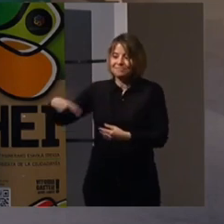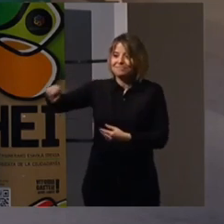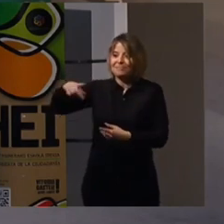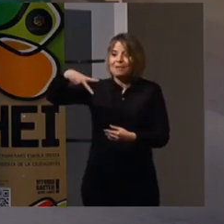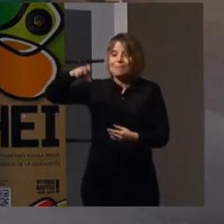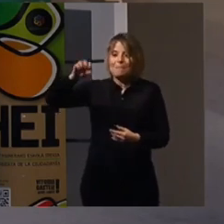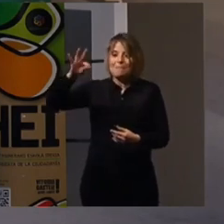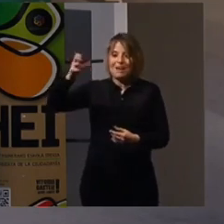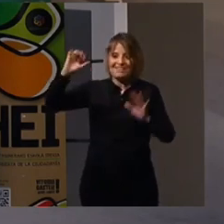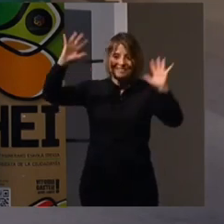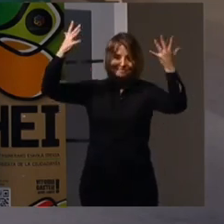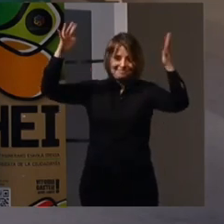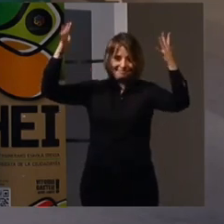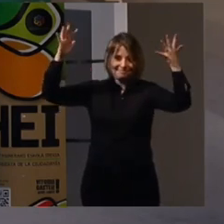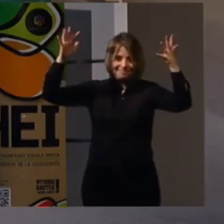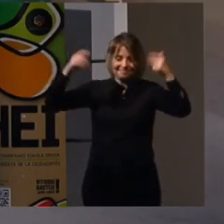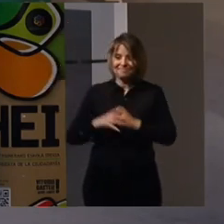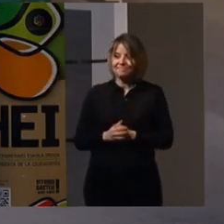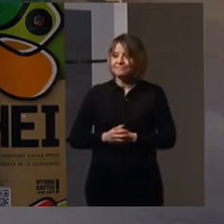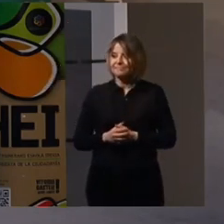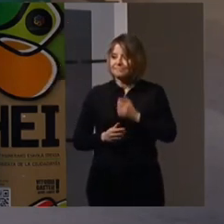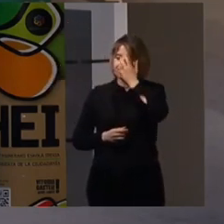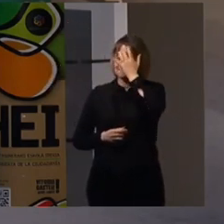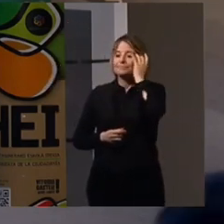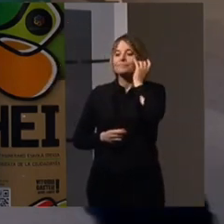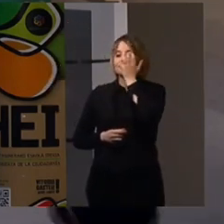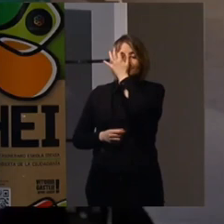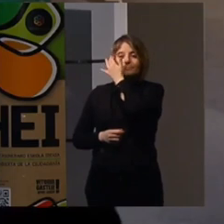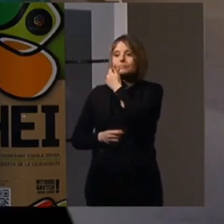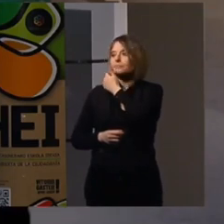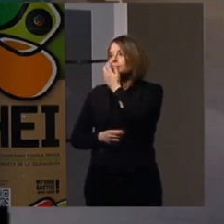vosotros, Marta Carmona. ¡Txalo berbadorentzat, mesedez!